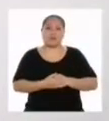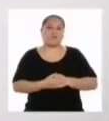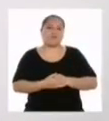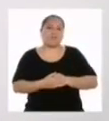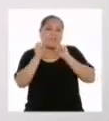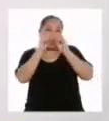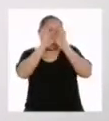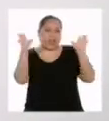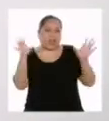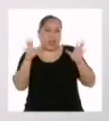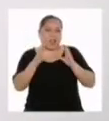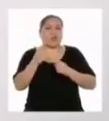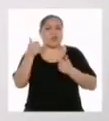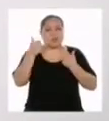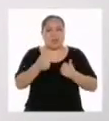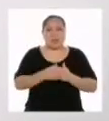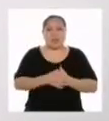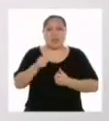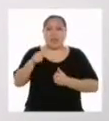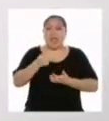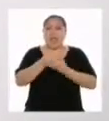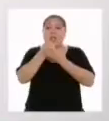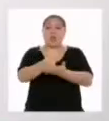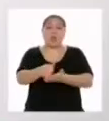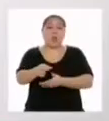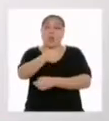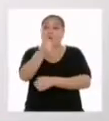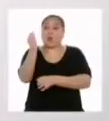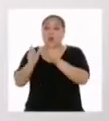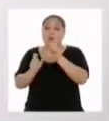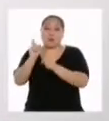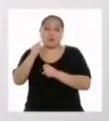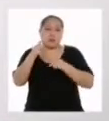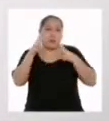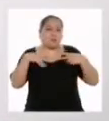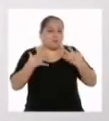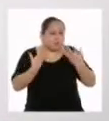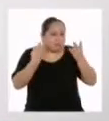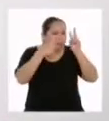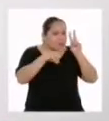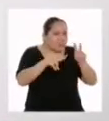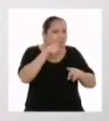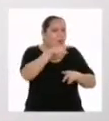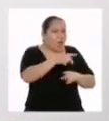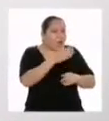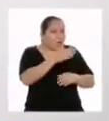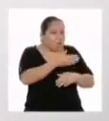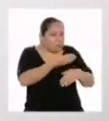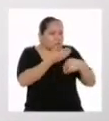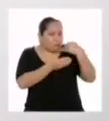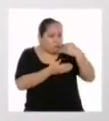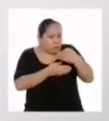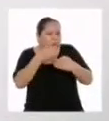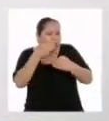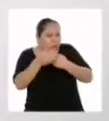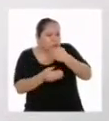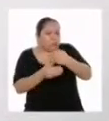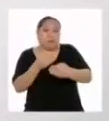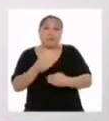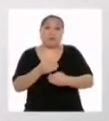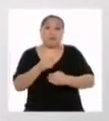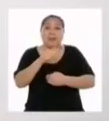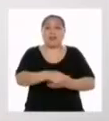claro y transparente, lo que permite que otras y otros puedan seguir su forma de trabajo, si es conveniente